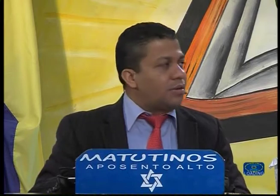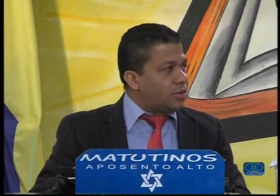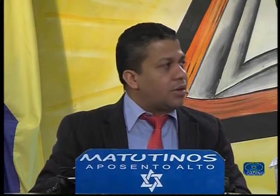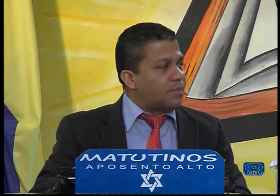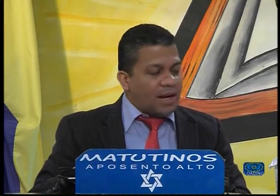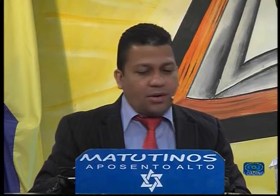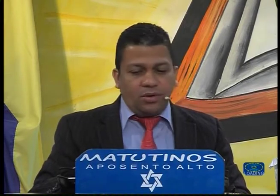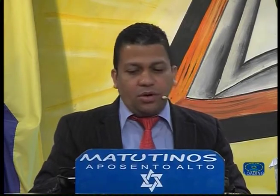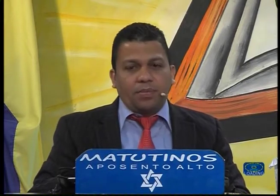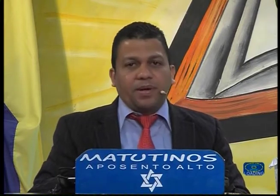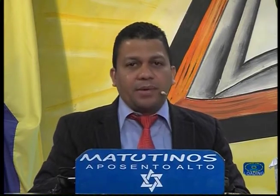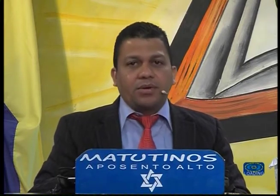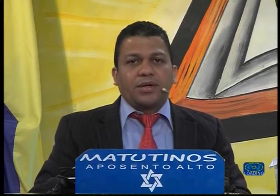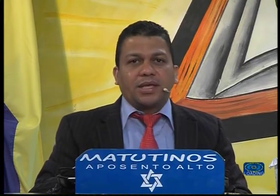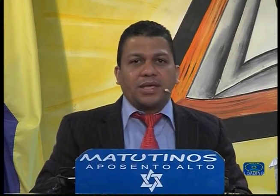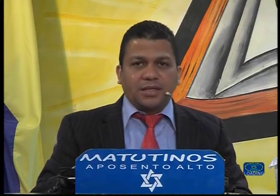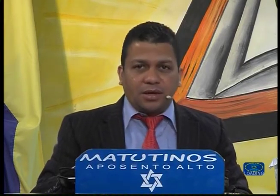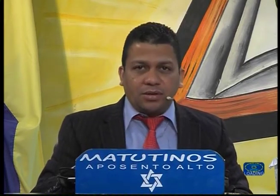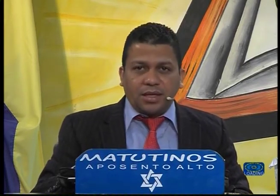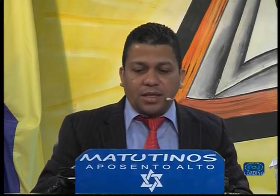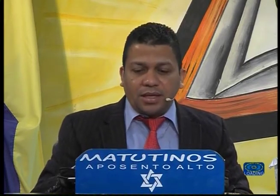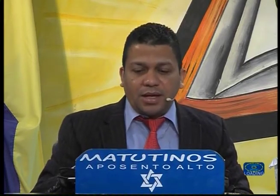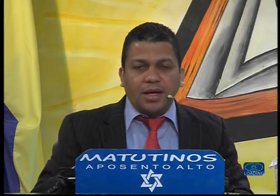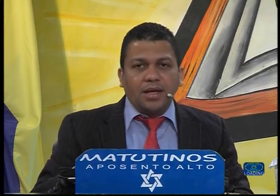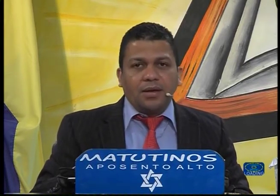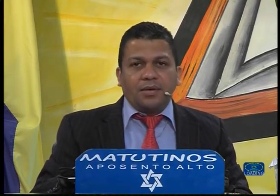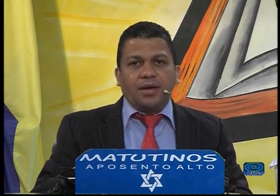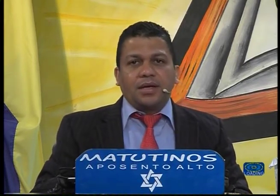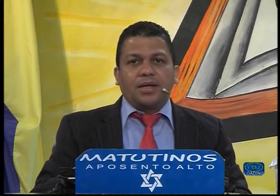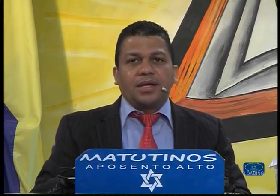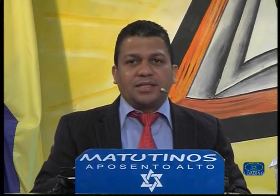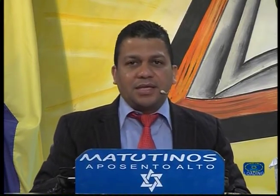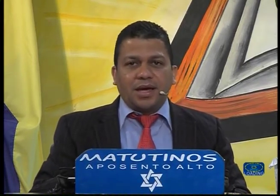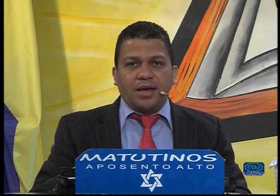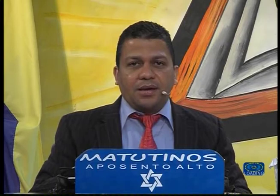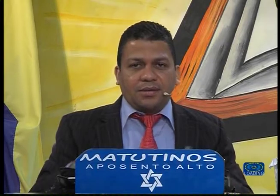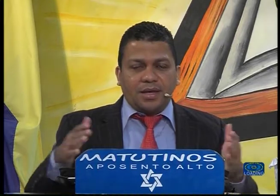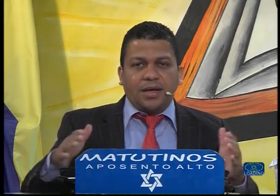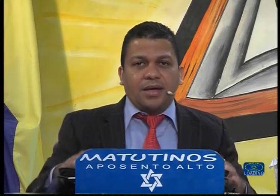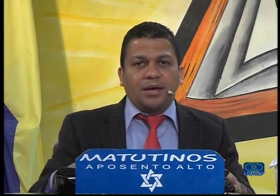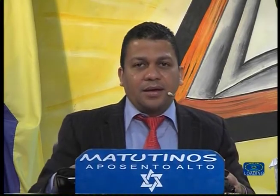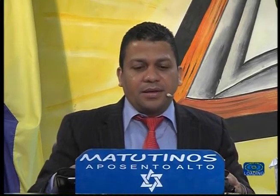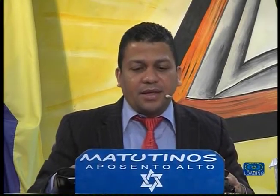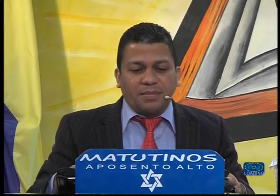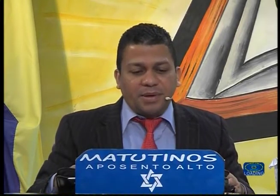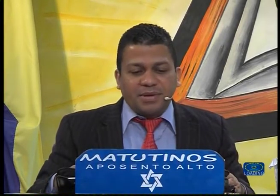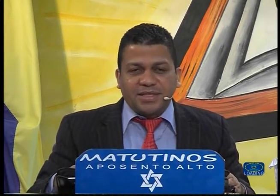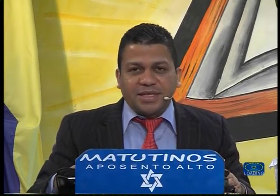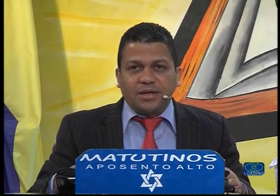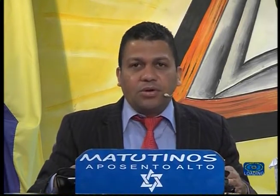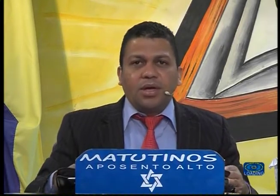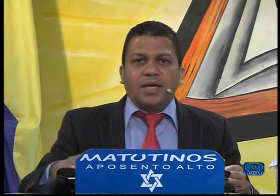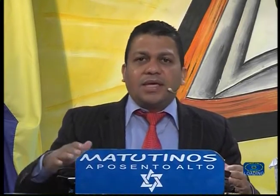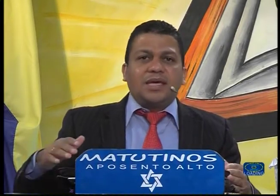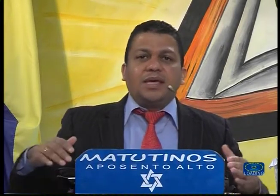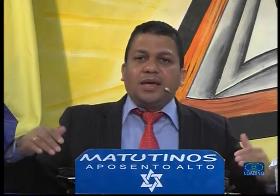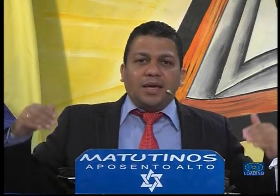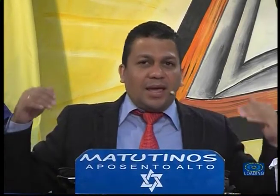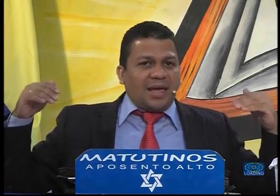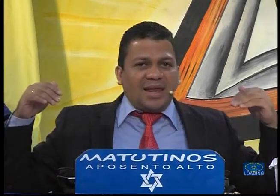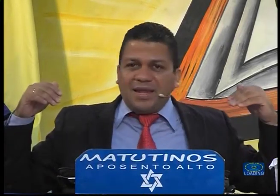persiguiendo a nuestros hermanos, los primeros creyentes, los creyentes de la iglesia del primer siglo.